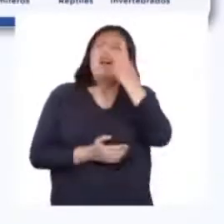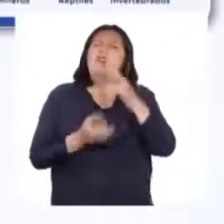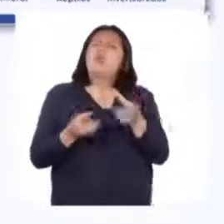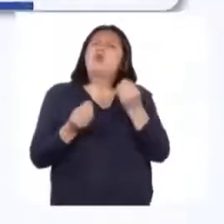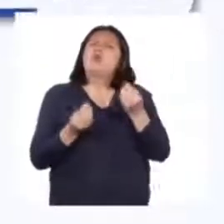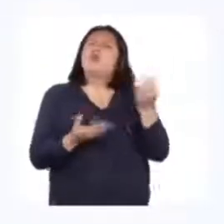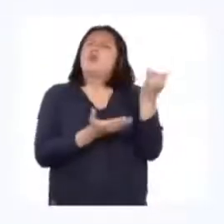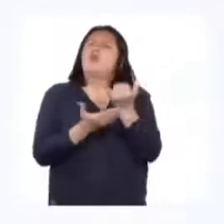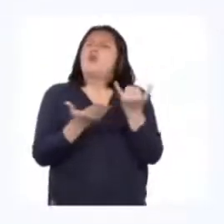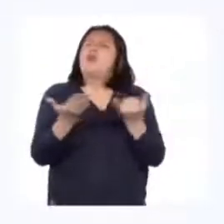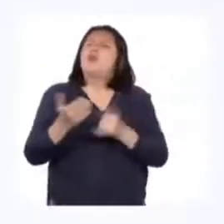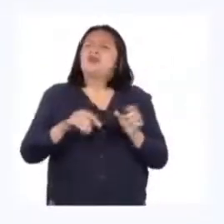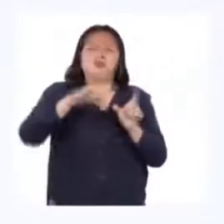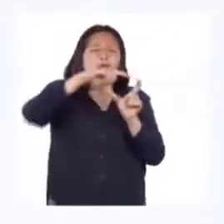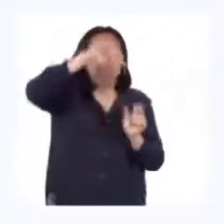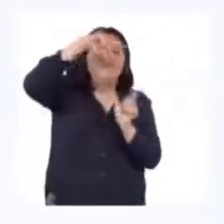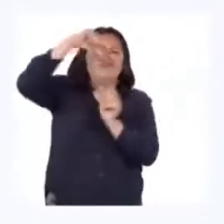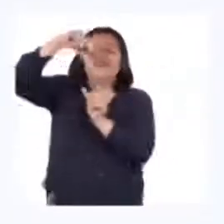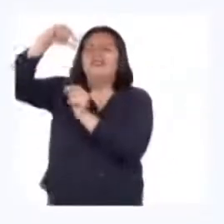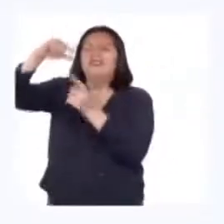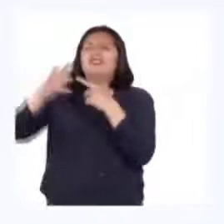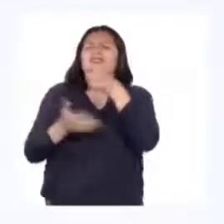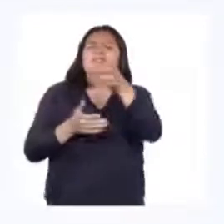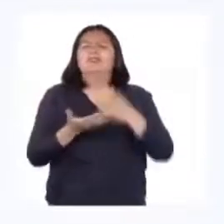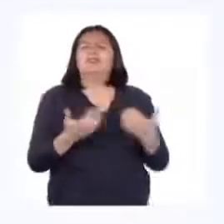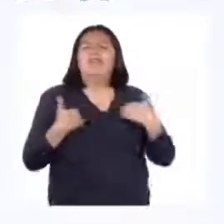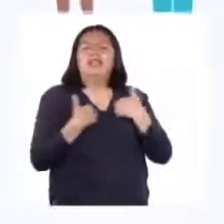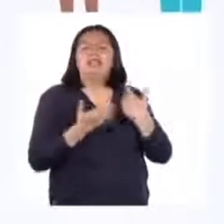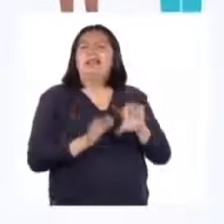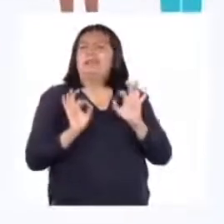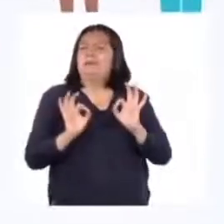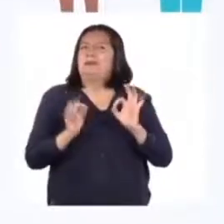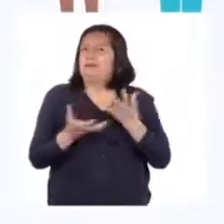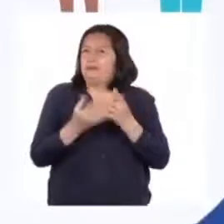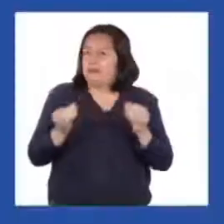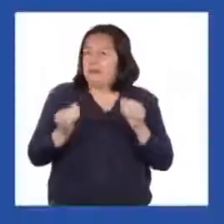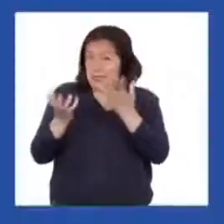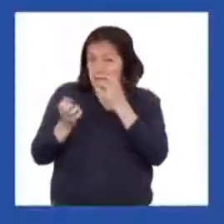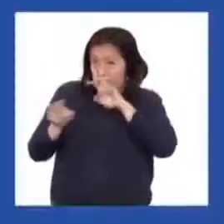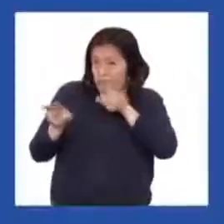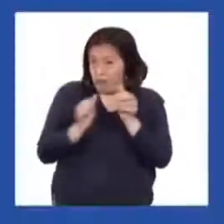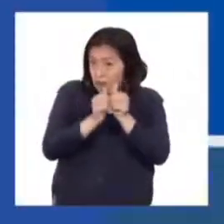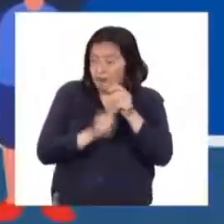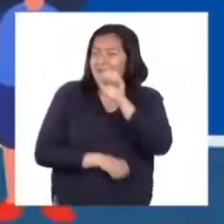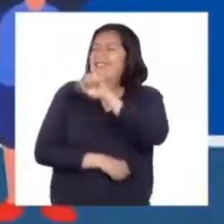la información de nuestros animales amenazados. ¿Quieren acompañarlos? ¡Ahí vamos!